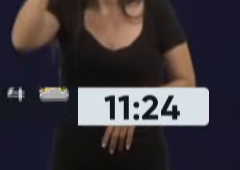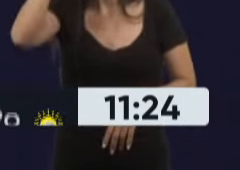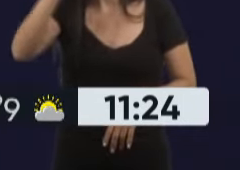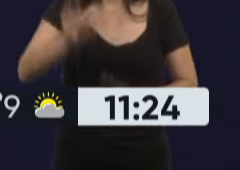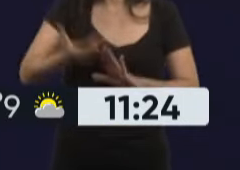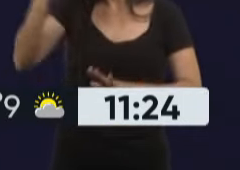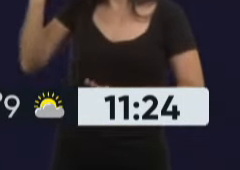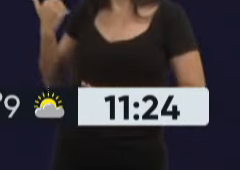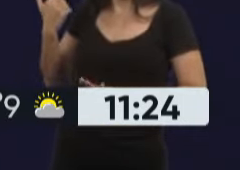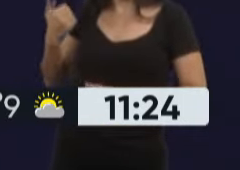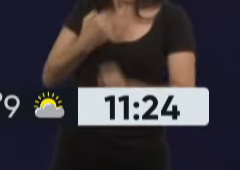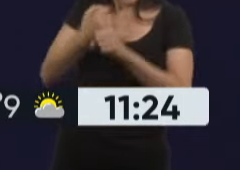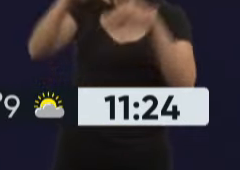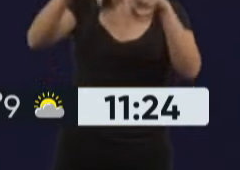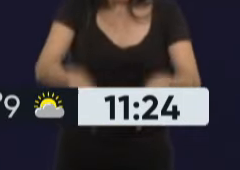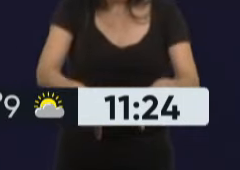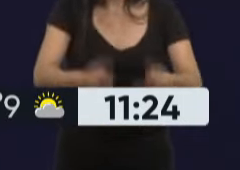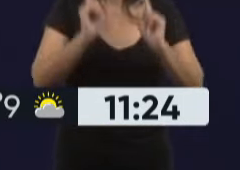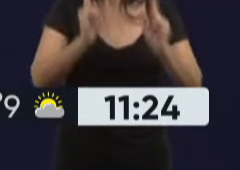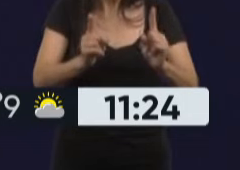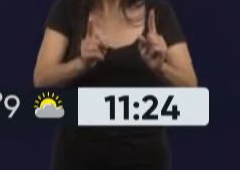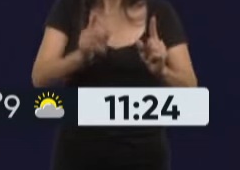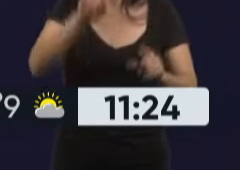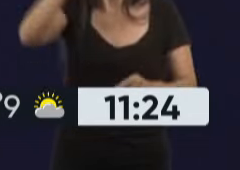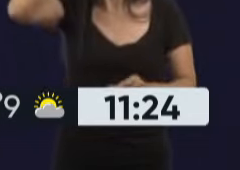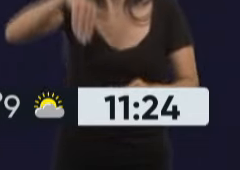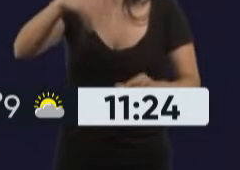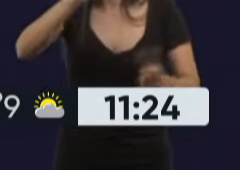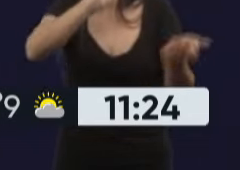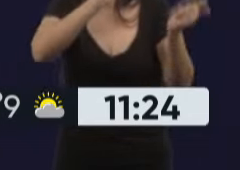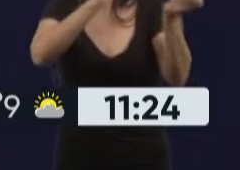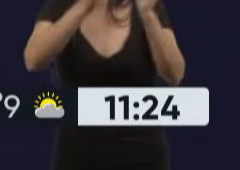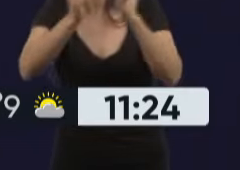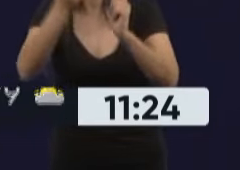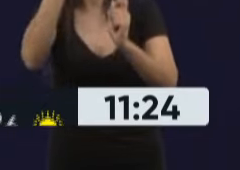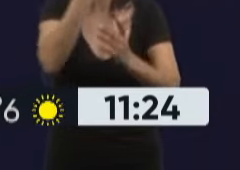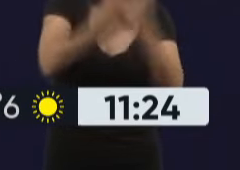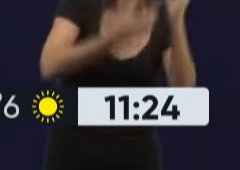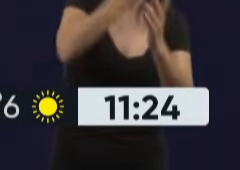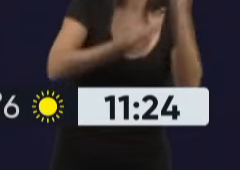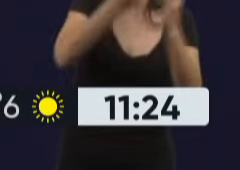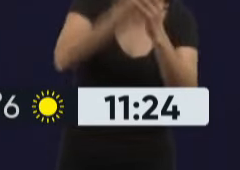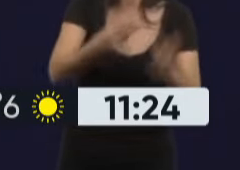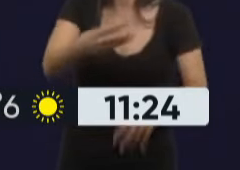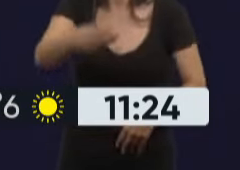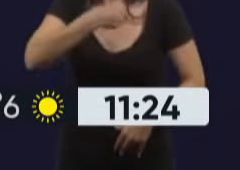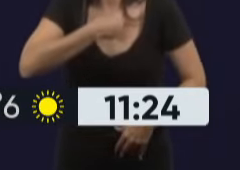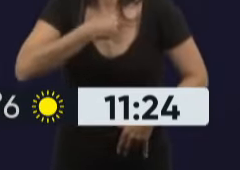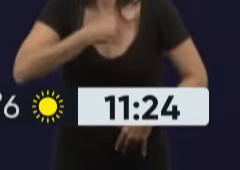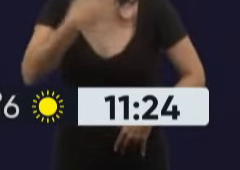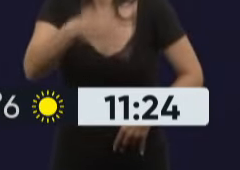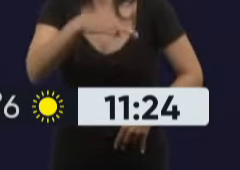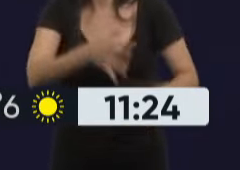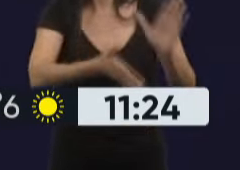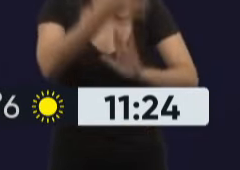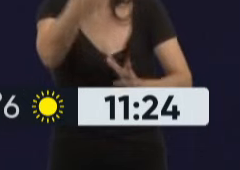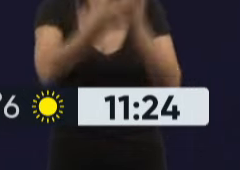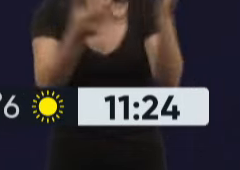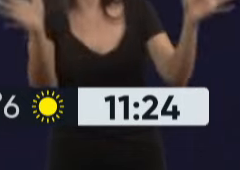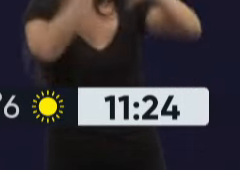el Rem viene corrigiendo expectativas todos los meses a la baja así que tengo fe en que el Rem siga corrigiendo esas